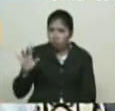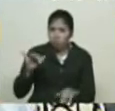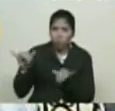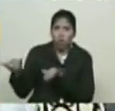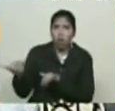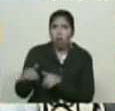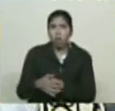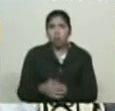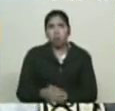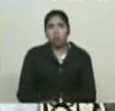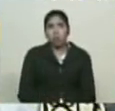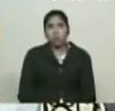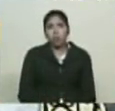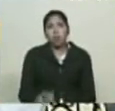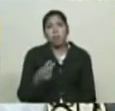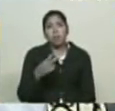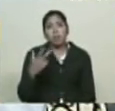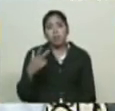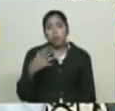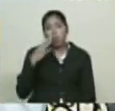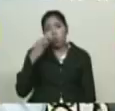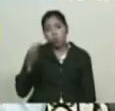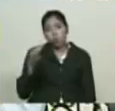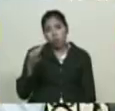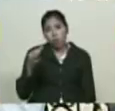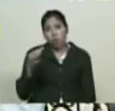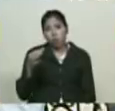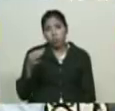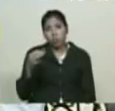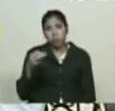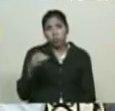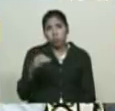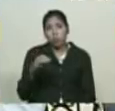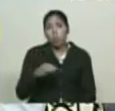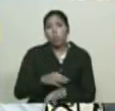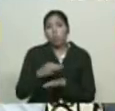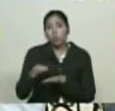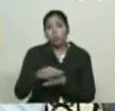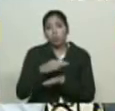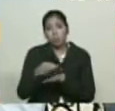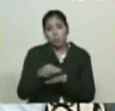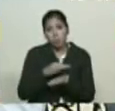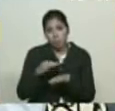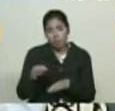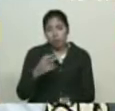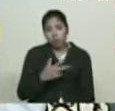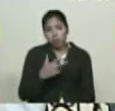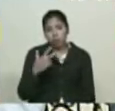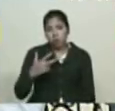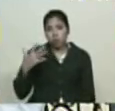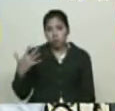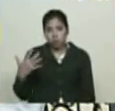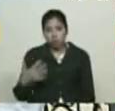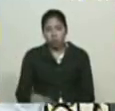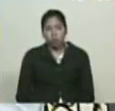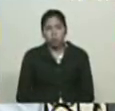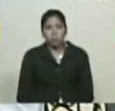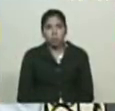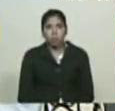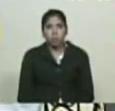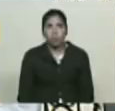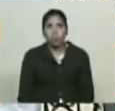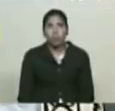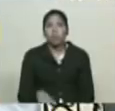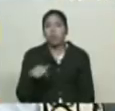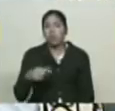se sumen los 23 consejos legislativos del país y se sumen los 335 consejos municipales.